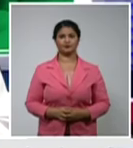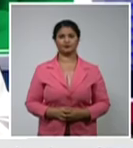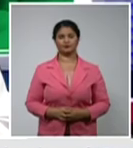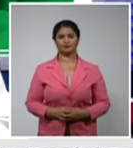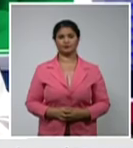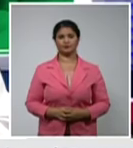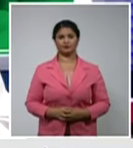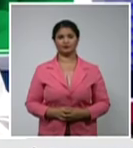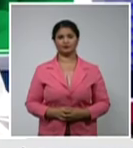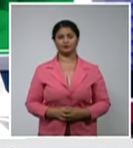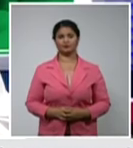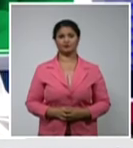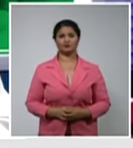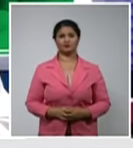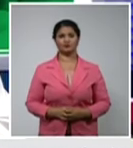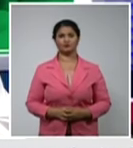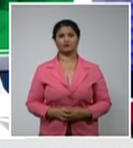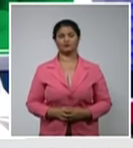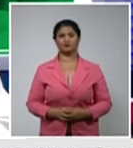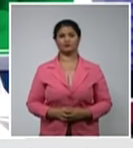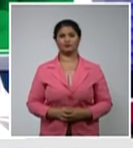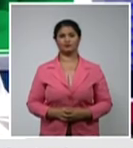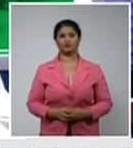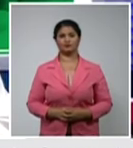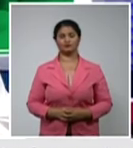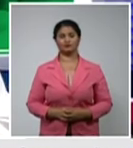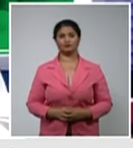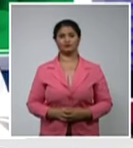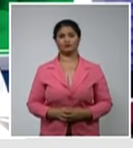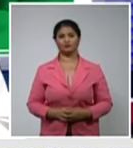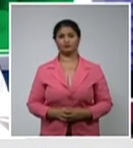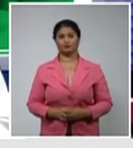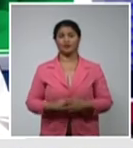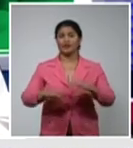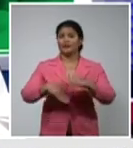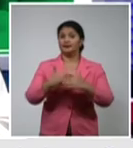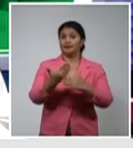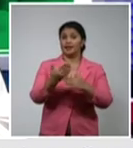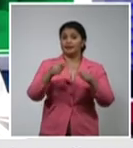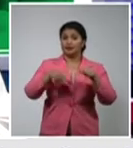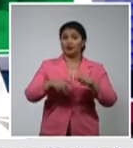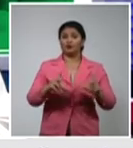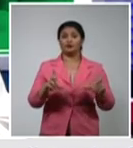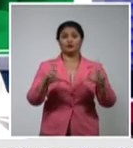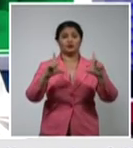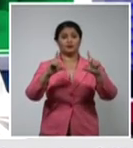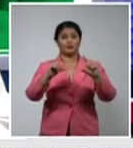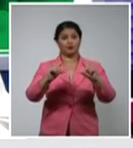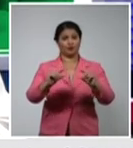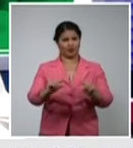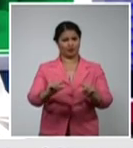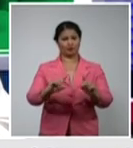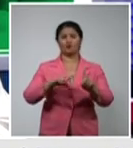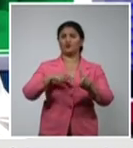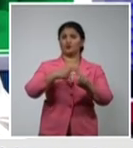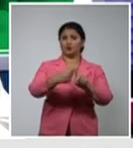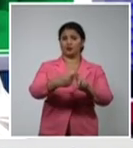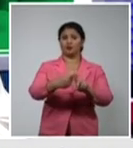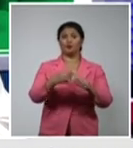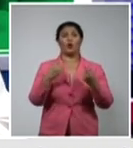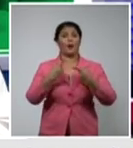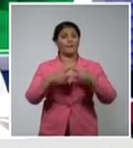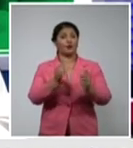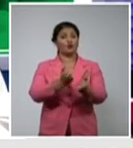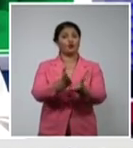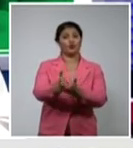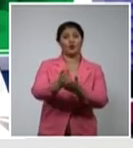todavía, aunque las cifras son inferiores, como vamos a ver posteriormente, pero todavía con una alta transmisión